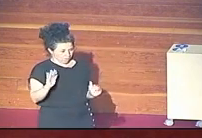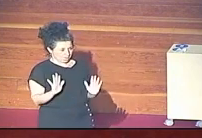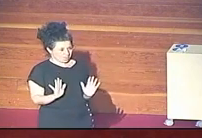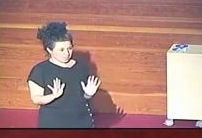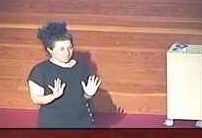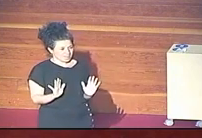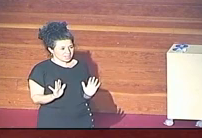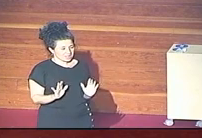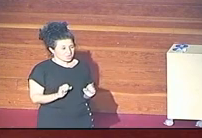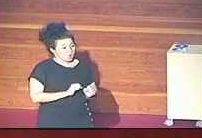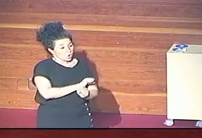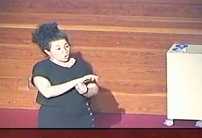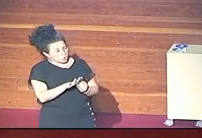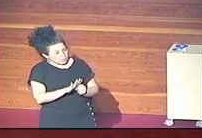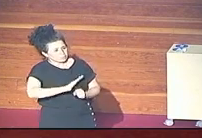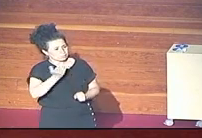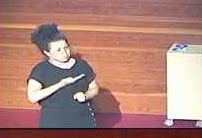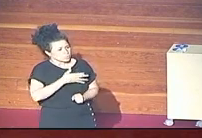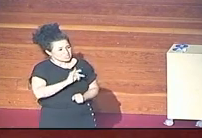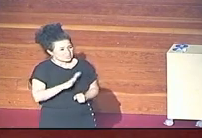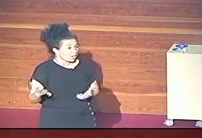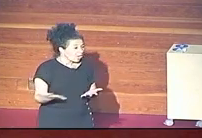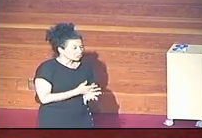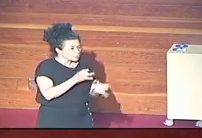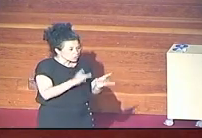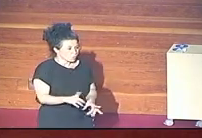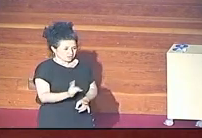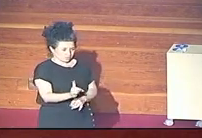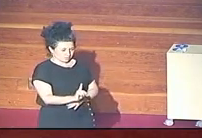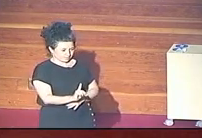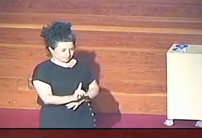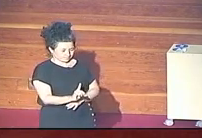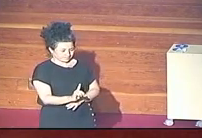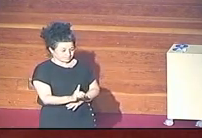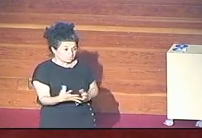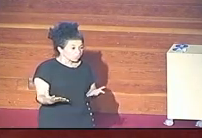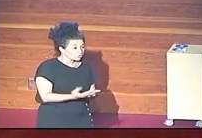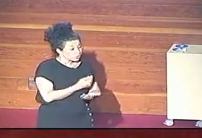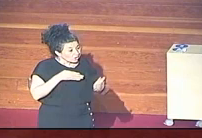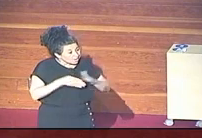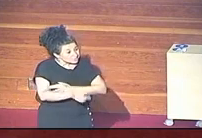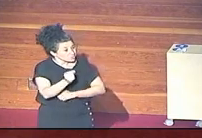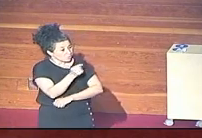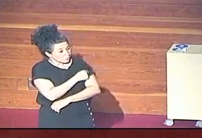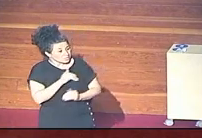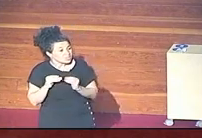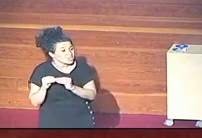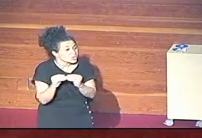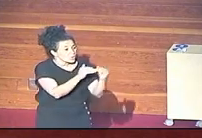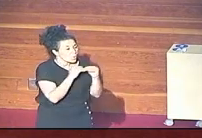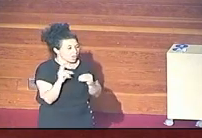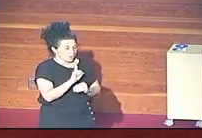nos afectó no nos afectó a todos por igual y no todos tuvimos el mismo acceso a las vacunas seguramente si viviéramos en un país de